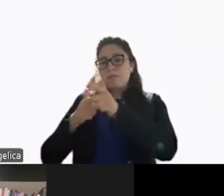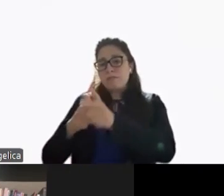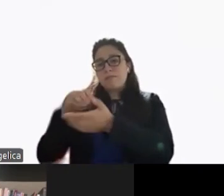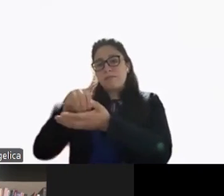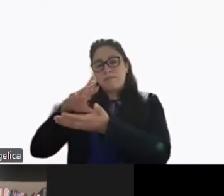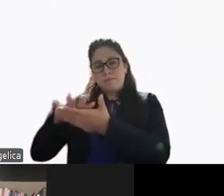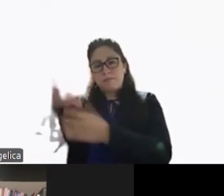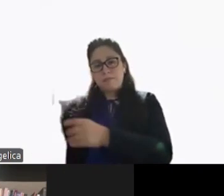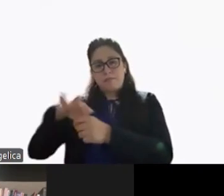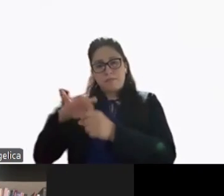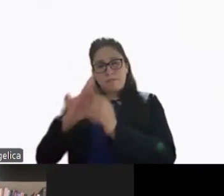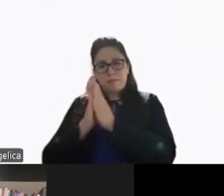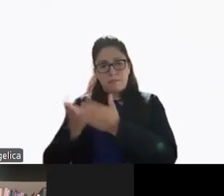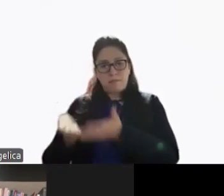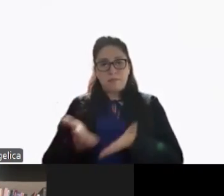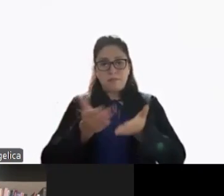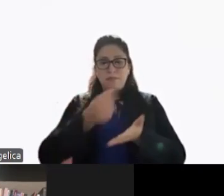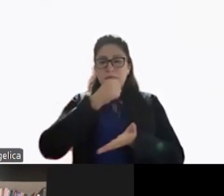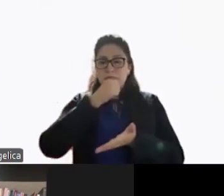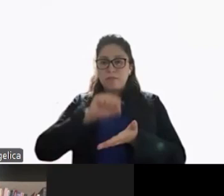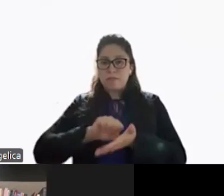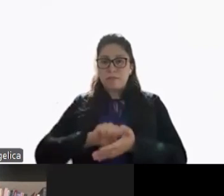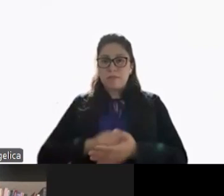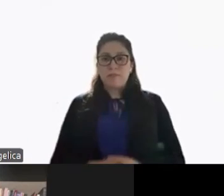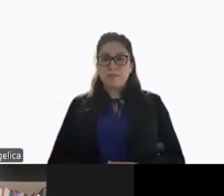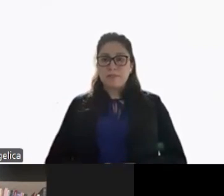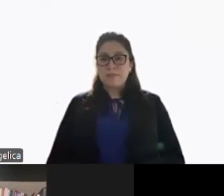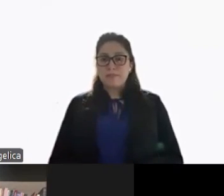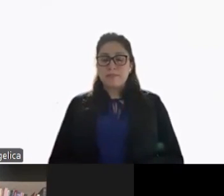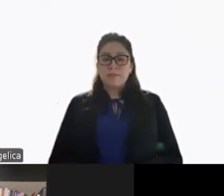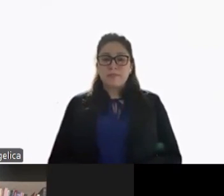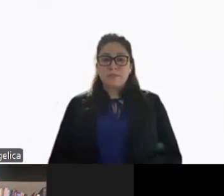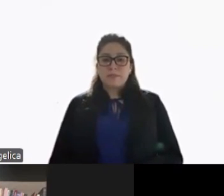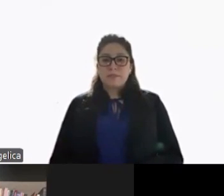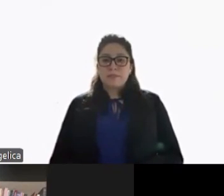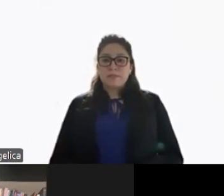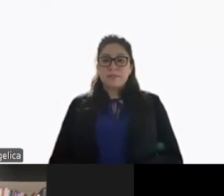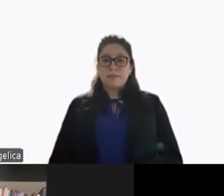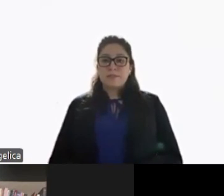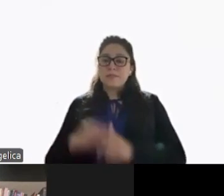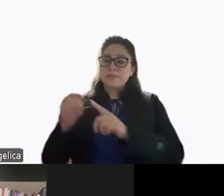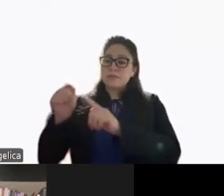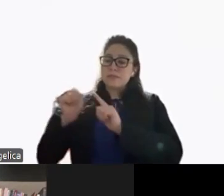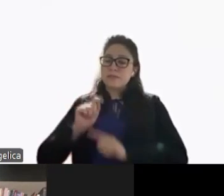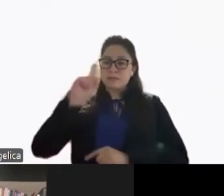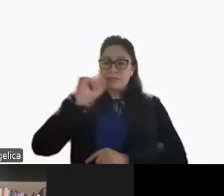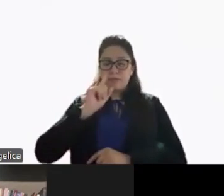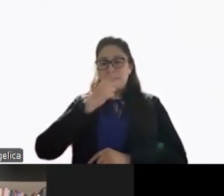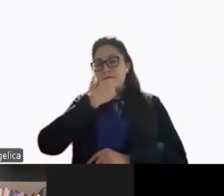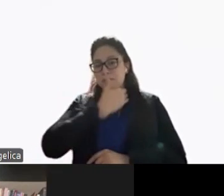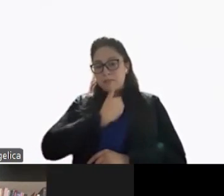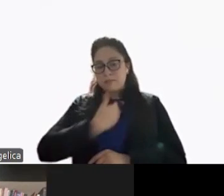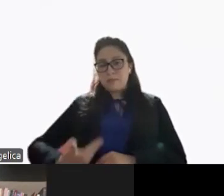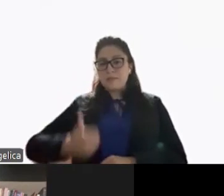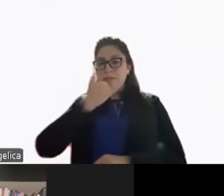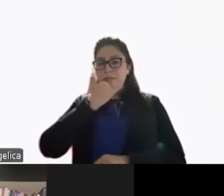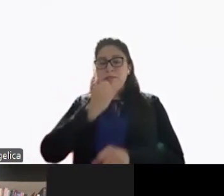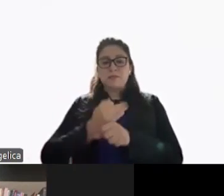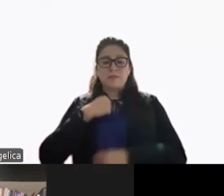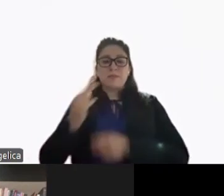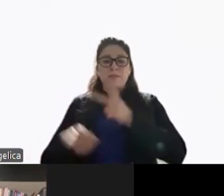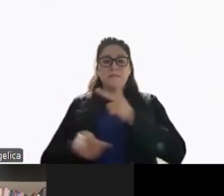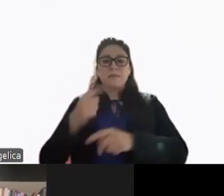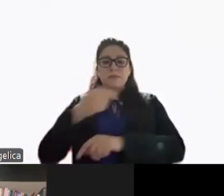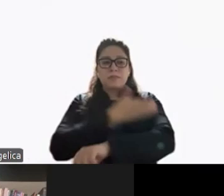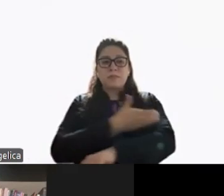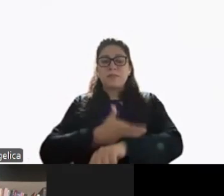respectiva. Si es tan amable, diputado Mirón. Gracias. Sí, por instrucciones de la presidencia se consulta a las y a los integrantes si es